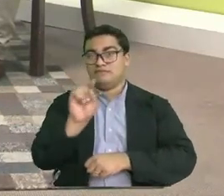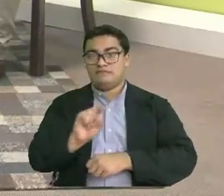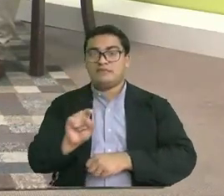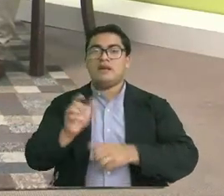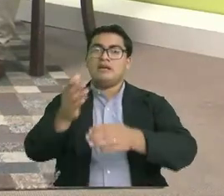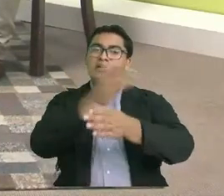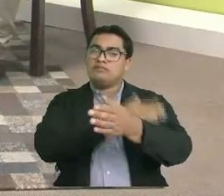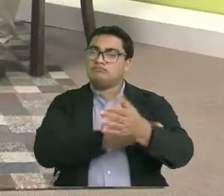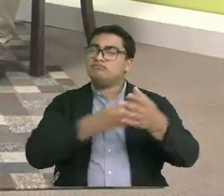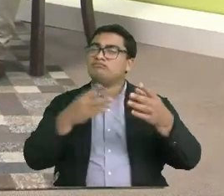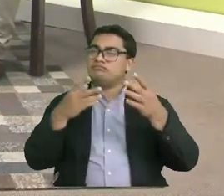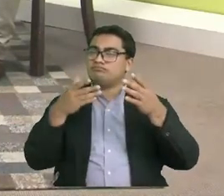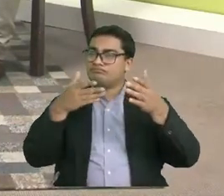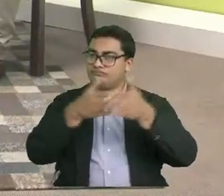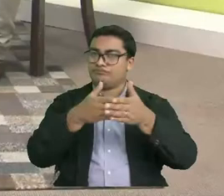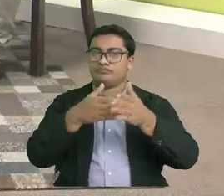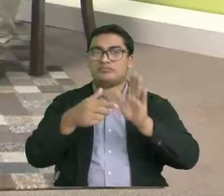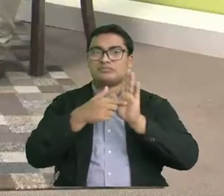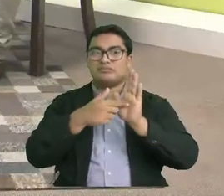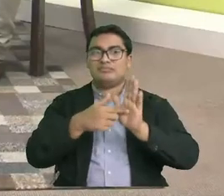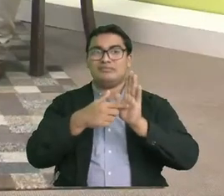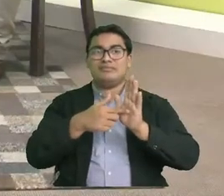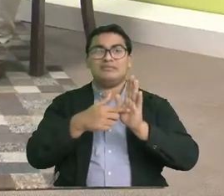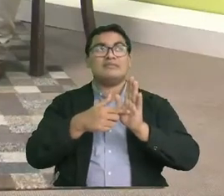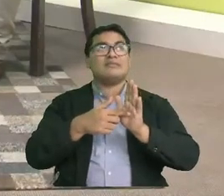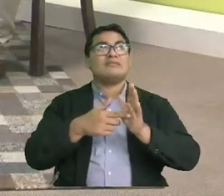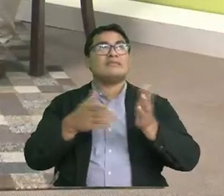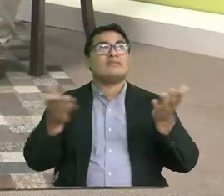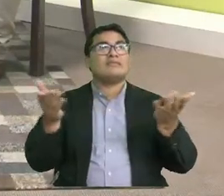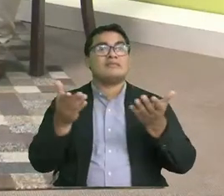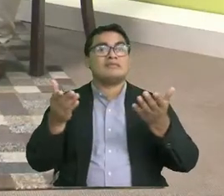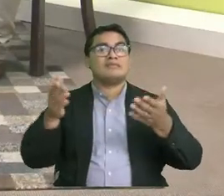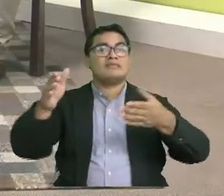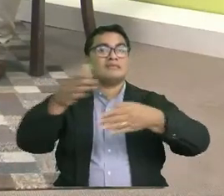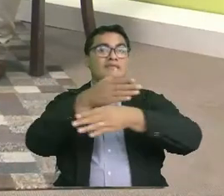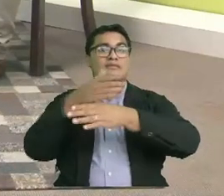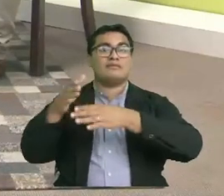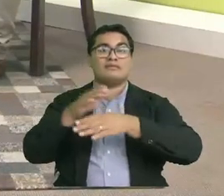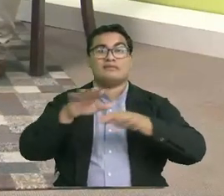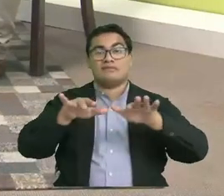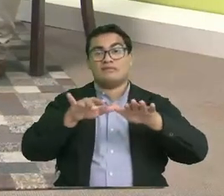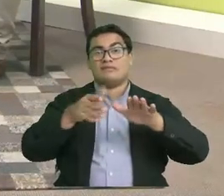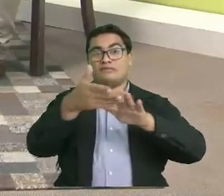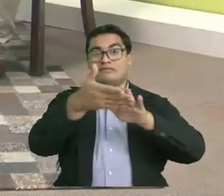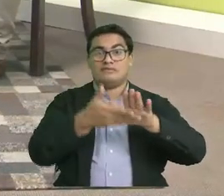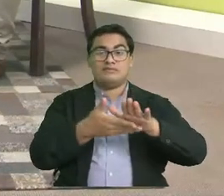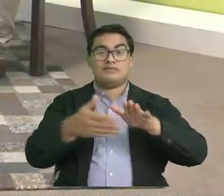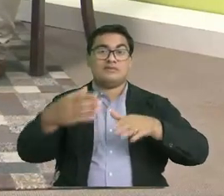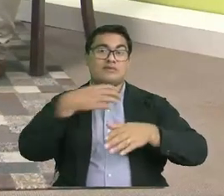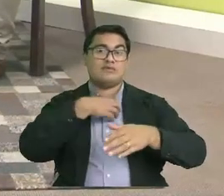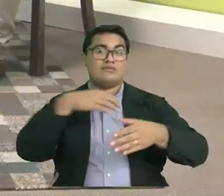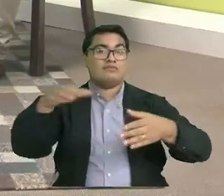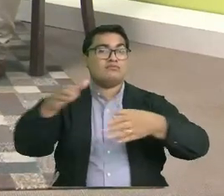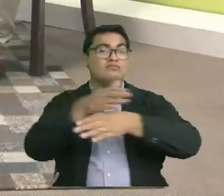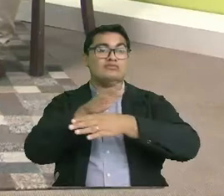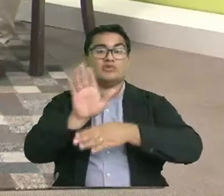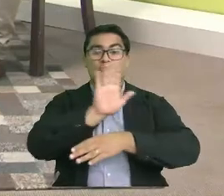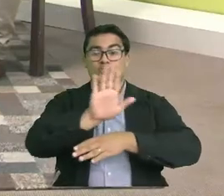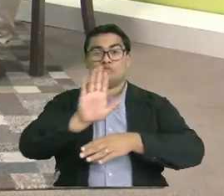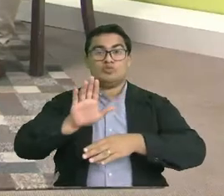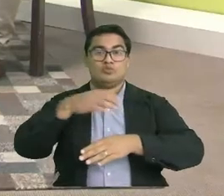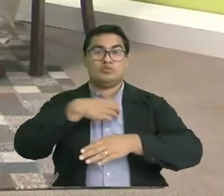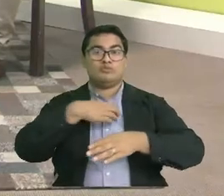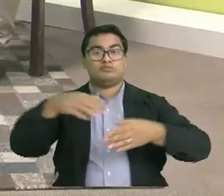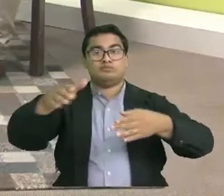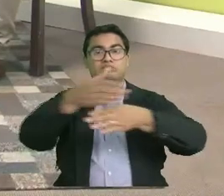durante estábamos en la pausa, y es que, por ejemplo, hay que abordar cada caso de pie plano con su particularidad. Sí. ¿A